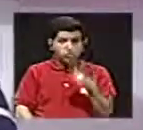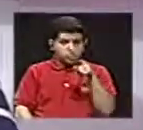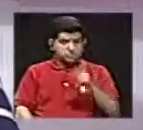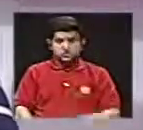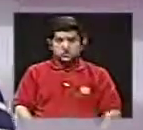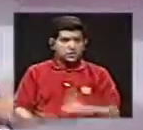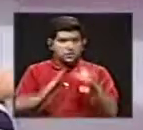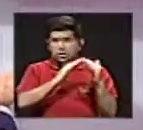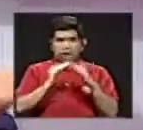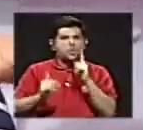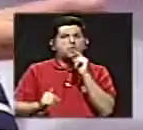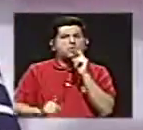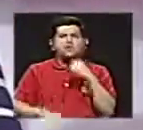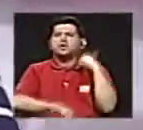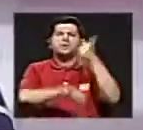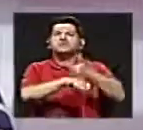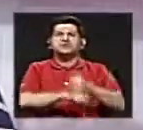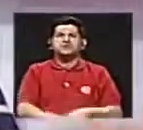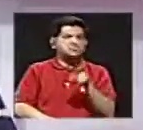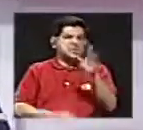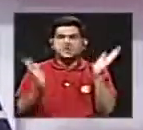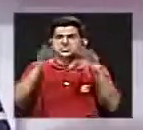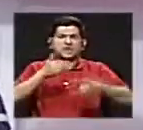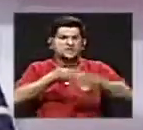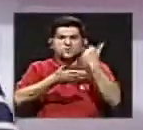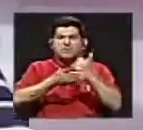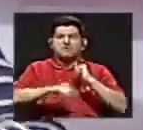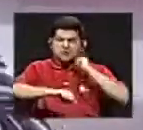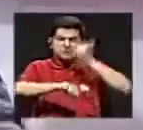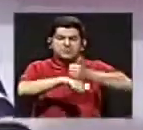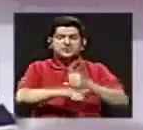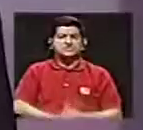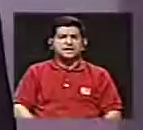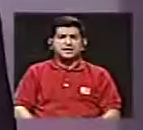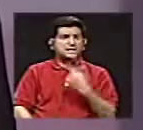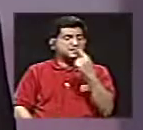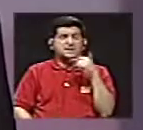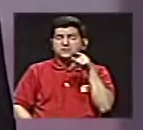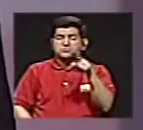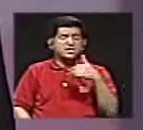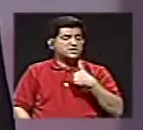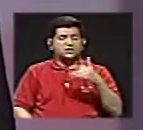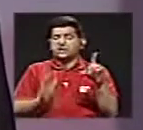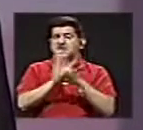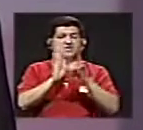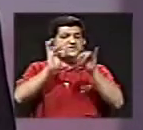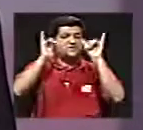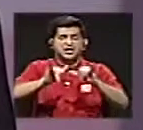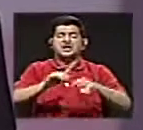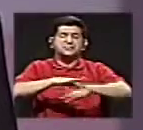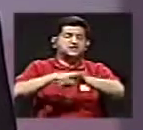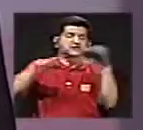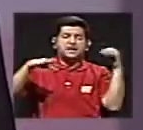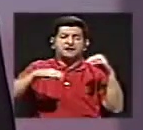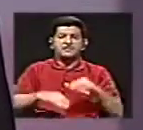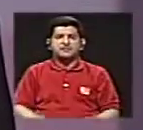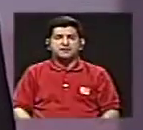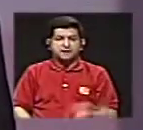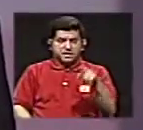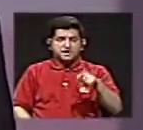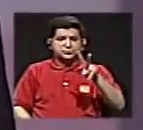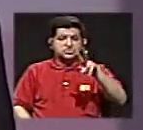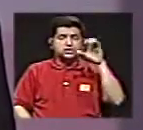el pueblo, que era un pueblo que no existía y se creó, sino no tienen derecho a estar ahí, tienen que salir porque están